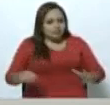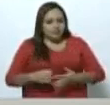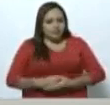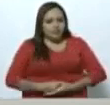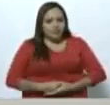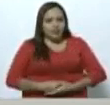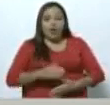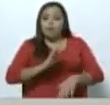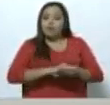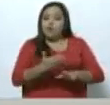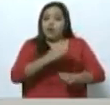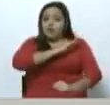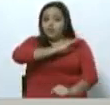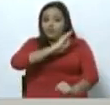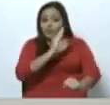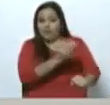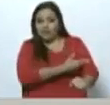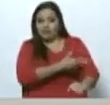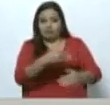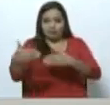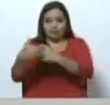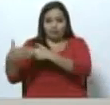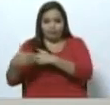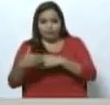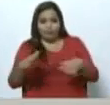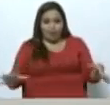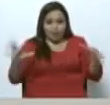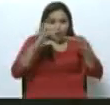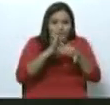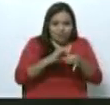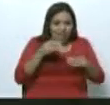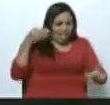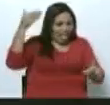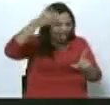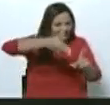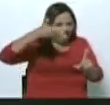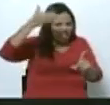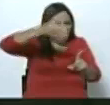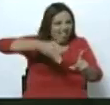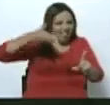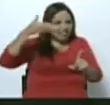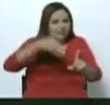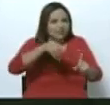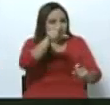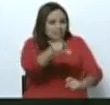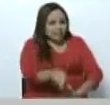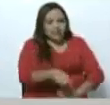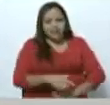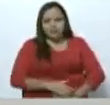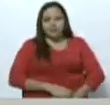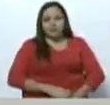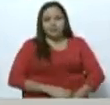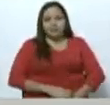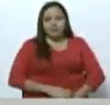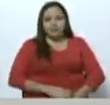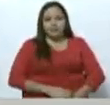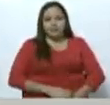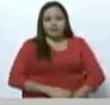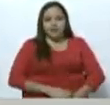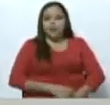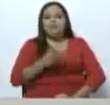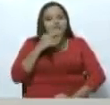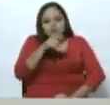Porque las fuerzas contrarias se unen, atacan, no tienen, en este caso de Colombia,